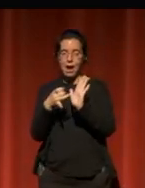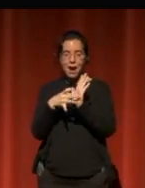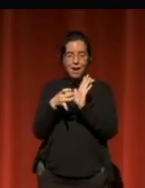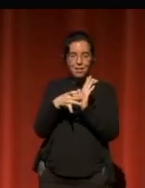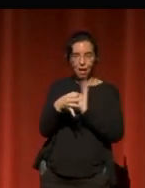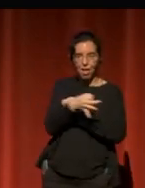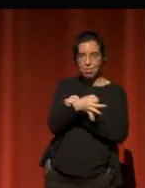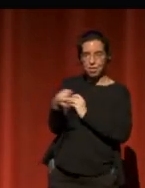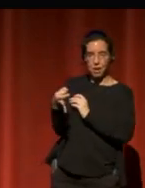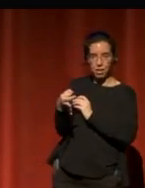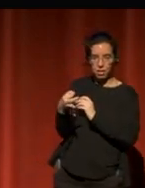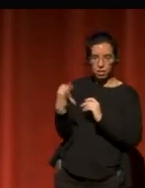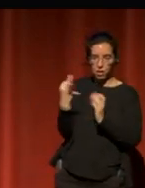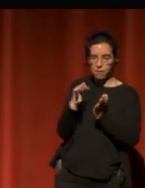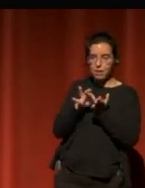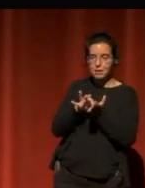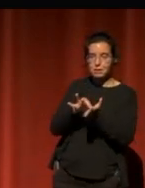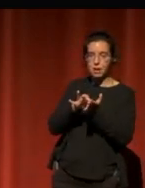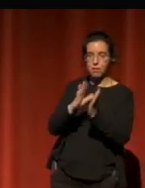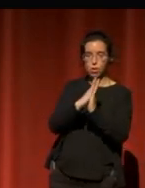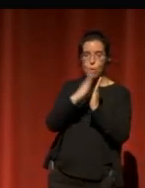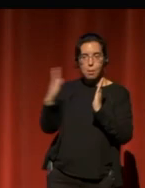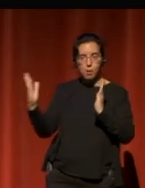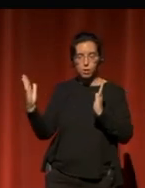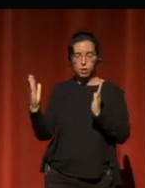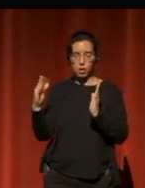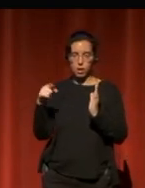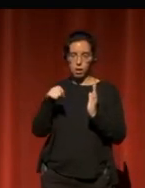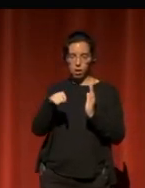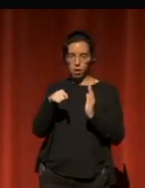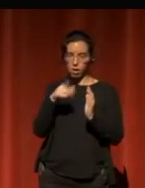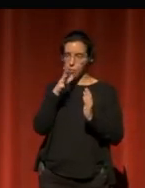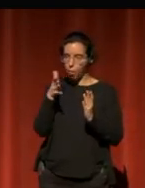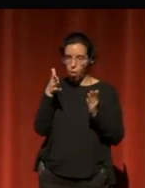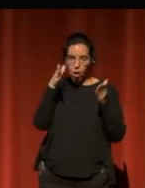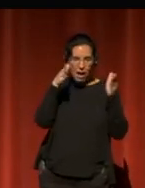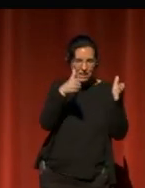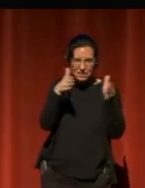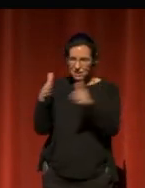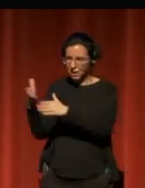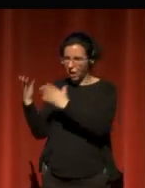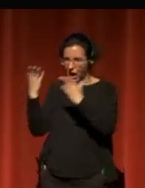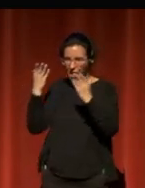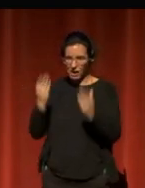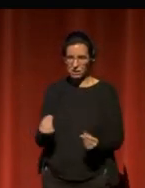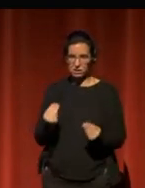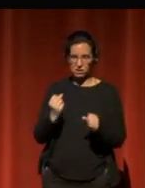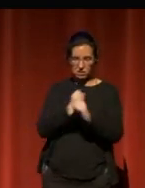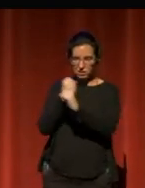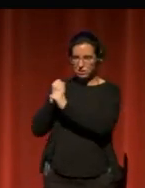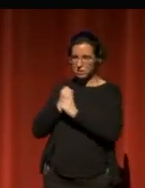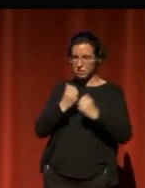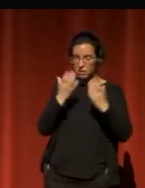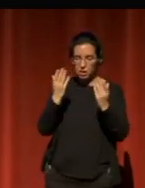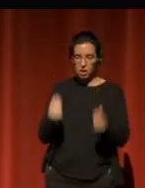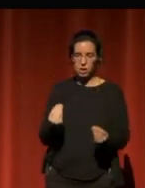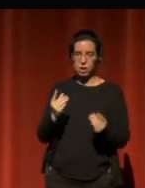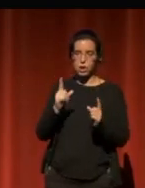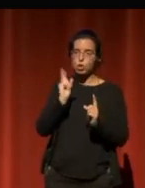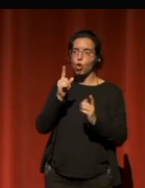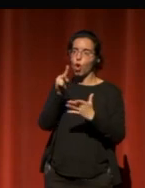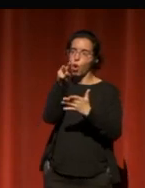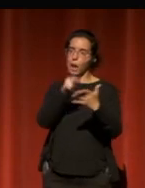requiere un servicio de bibliotecas que está atendiendo tantísimas cosas, que trasciende mucho el servicio de